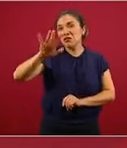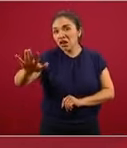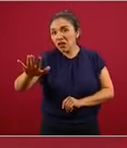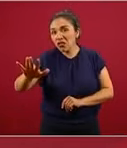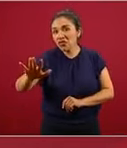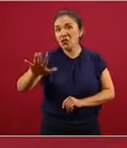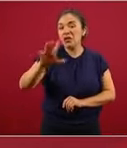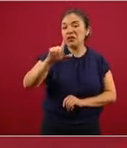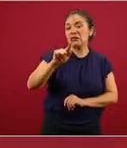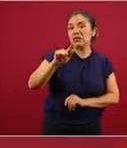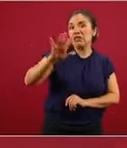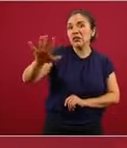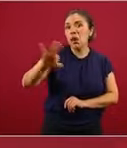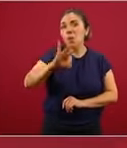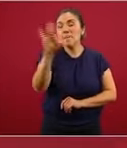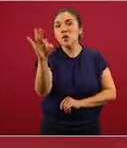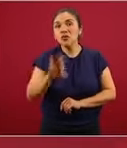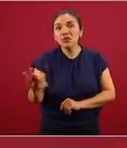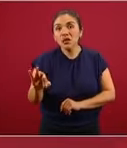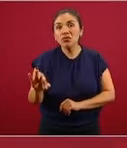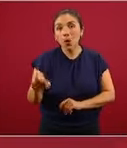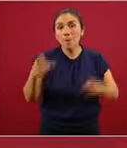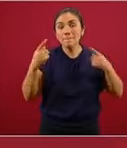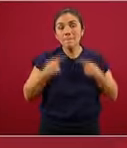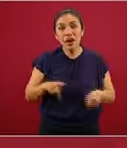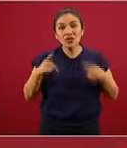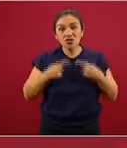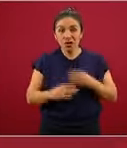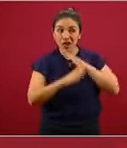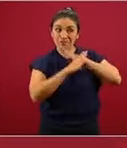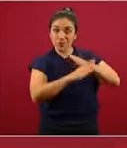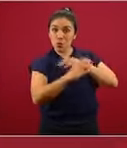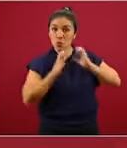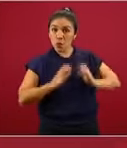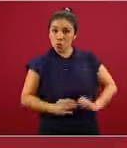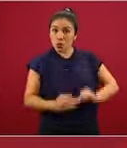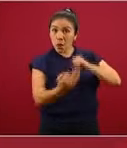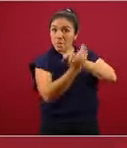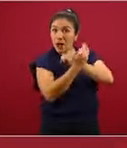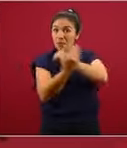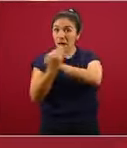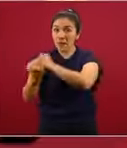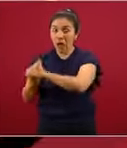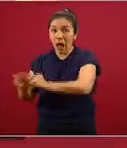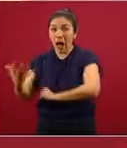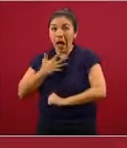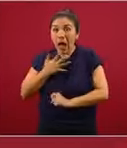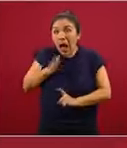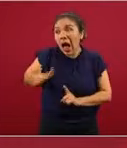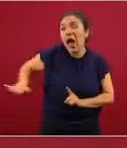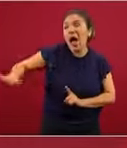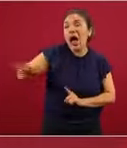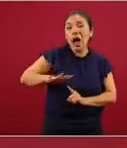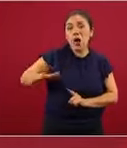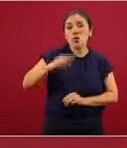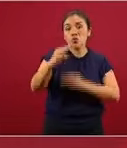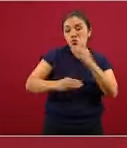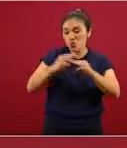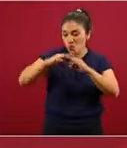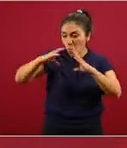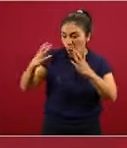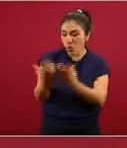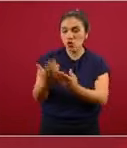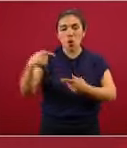y 75% de las personas inmunes en cada espacio global, nacional,